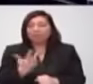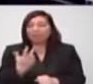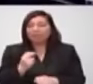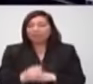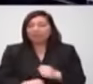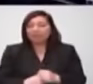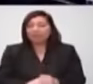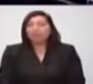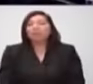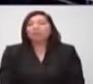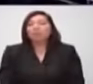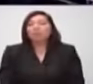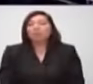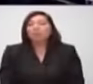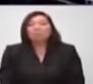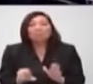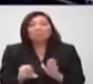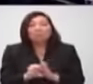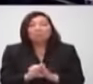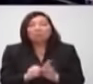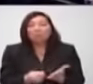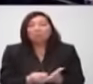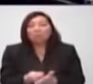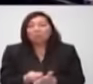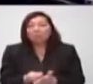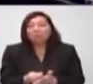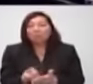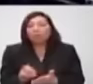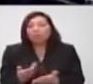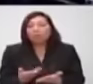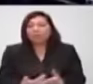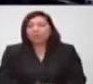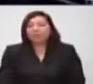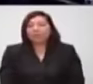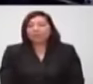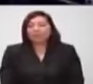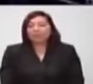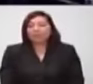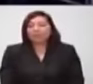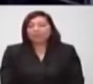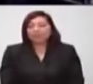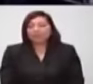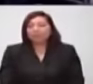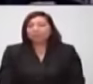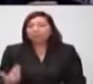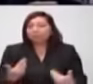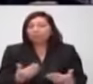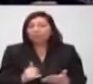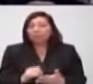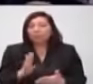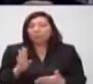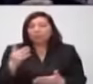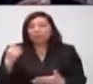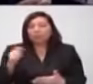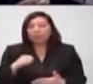años y tiene como esquema de compensación el cobro a través de tarifa o peaje, igual que Línea María, y la retribución es de